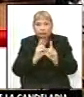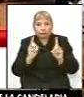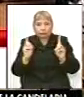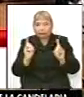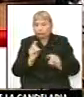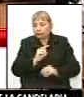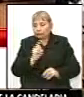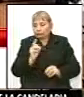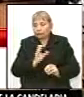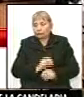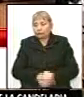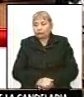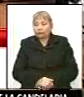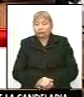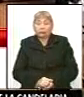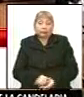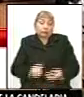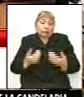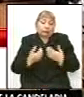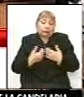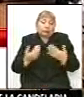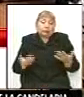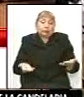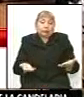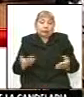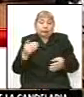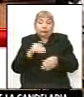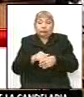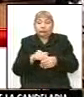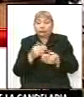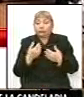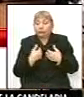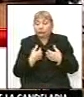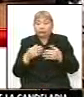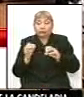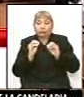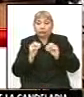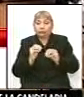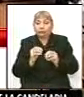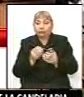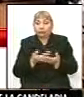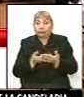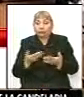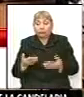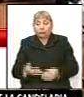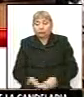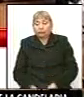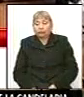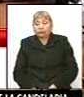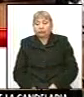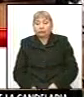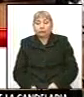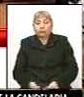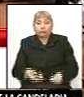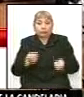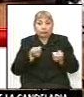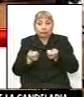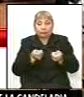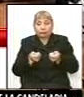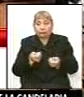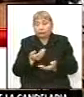Tampoco creemos que en este tipo de votaciones lo que no tiene que existir es un tipo de, de